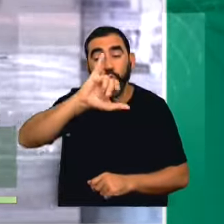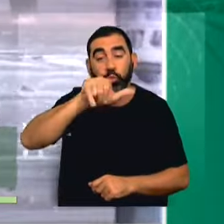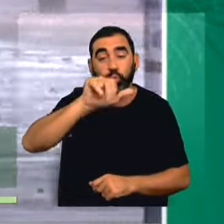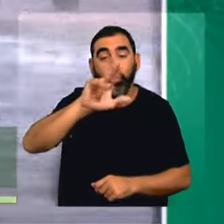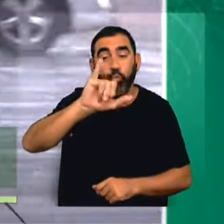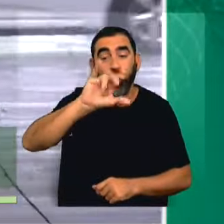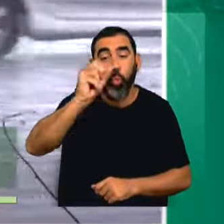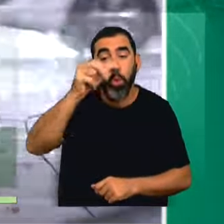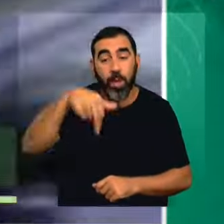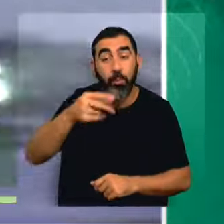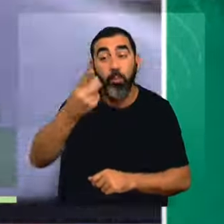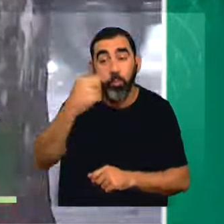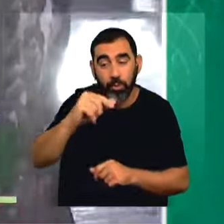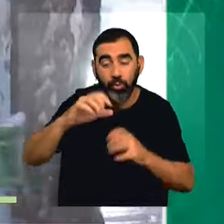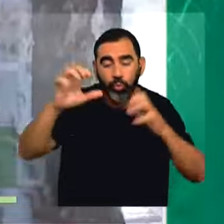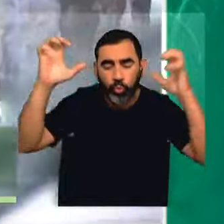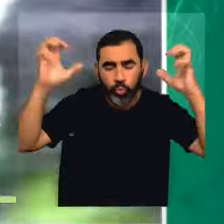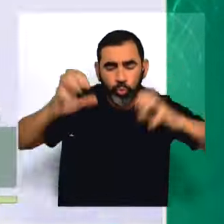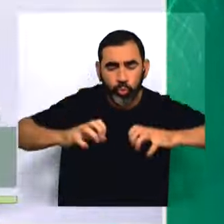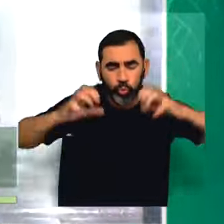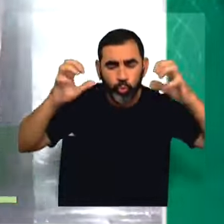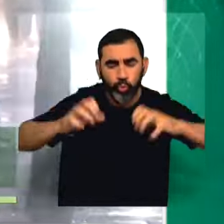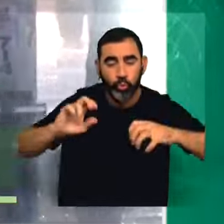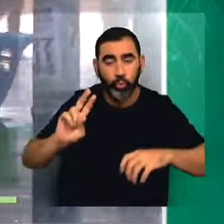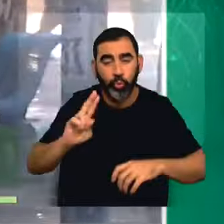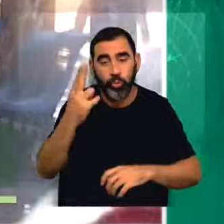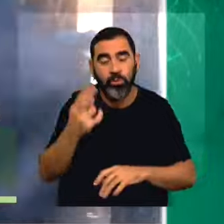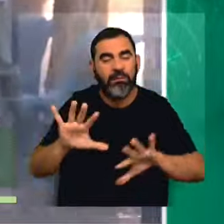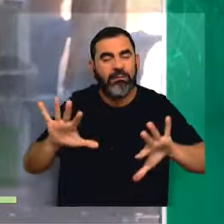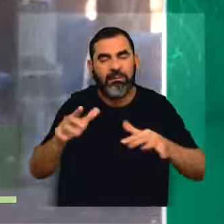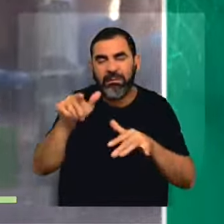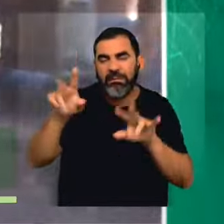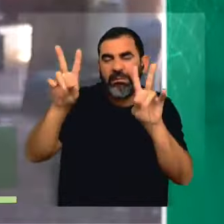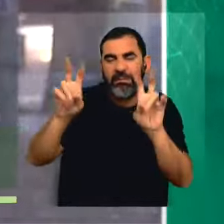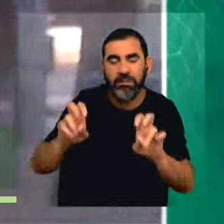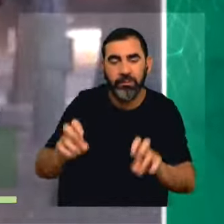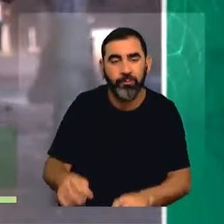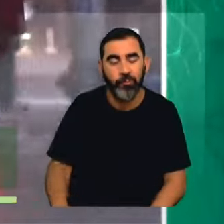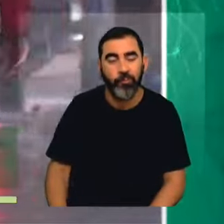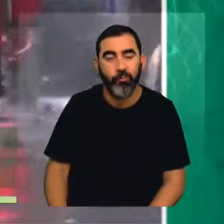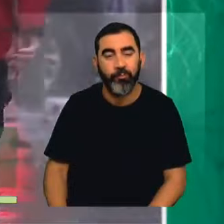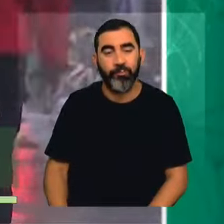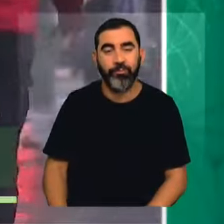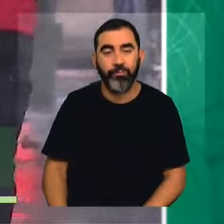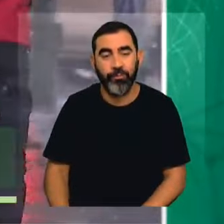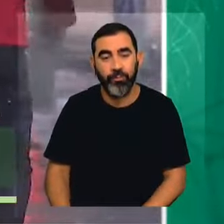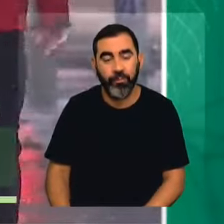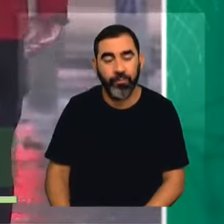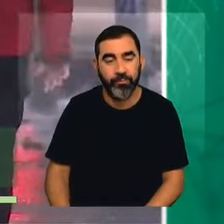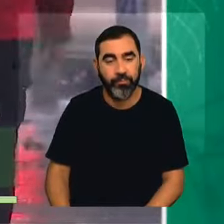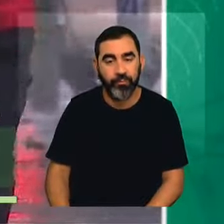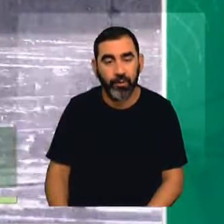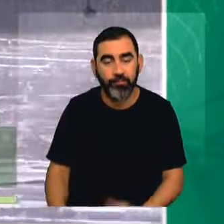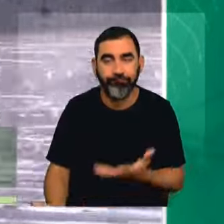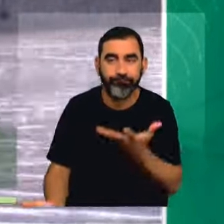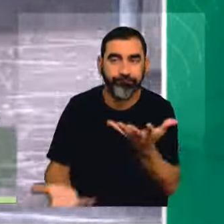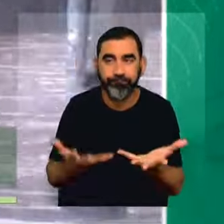el desarrollo de lluvias intensas sobre Uruguay Qué es ese fenómeno que es fenómeno de Mad and Julian es